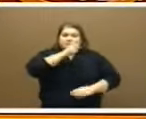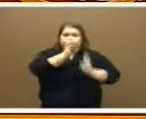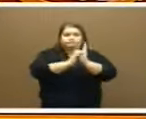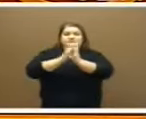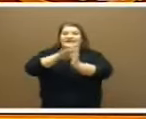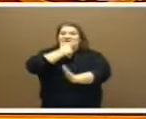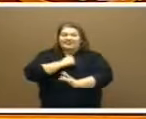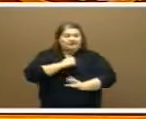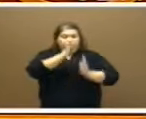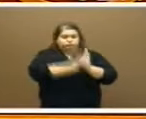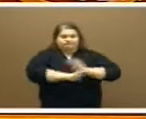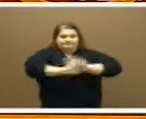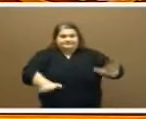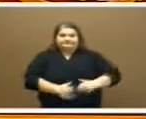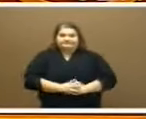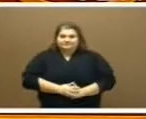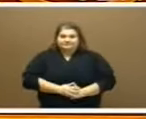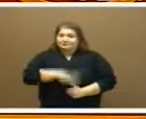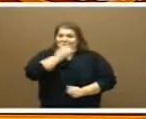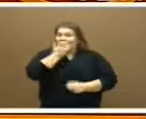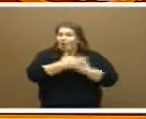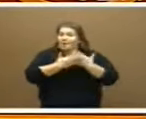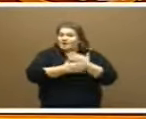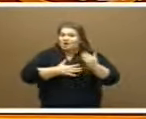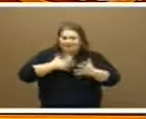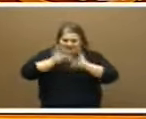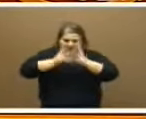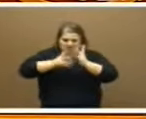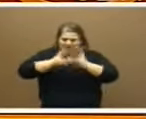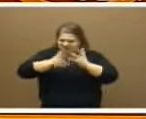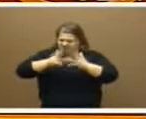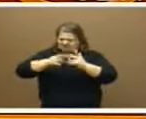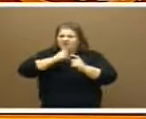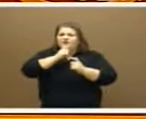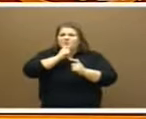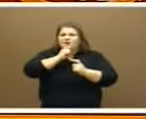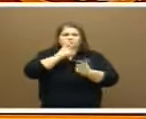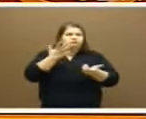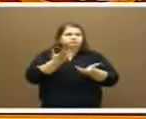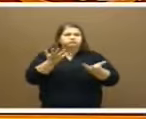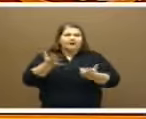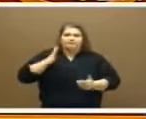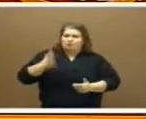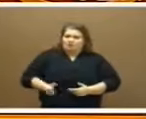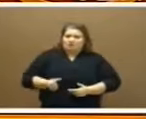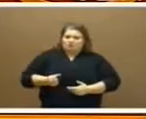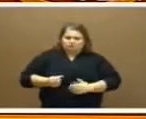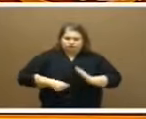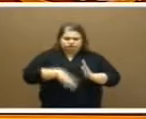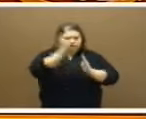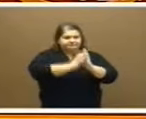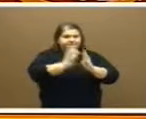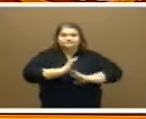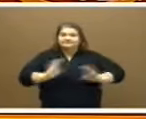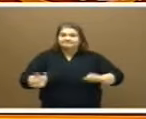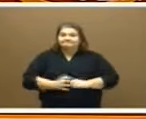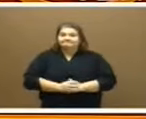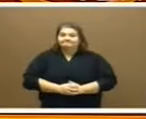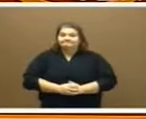lo más fácil. Porque cuando un gobierno quiere cuadrar las cuentas, lo más fácil es agarrar a los funcionarios, al resto de empleados públicos y bajarles el